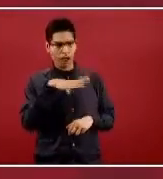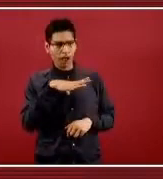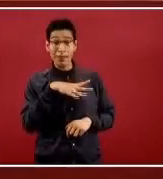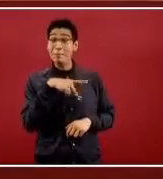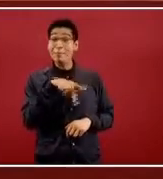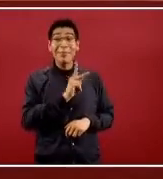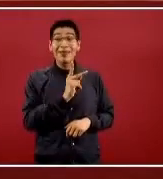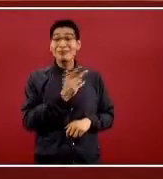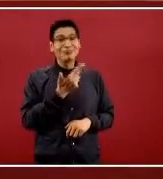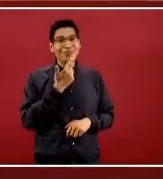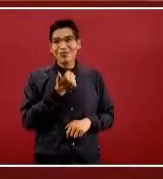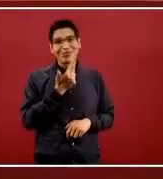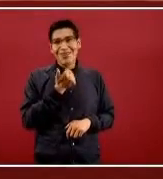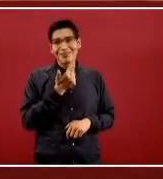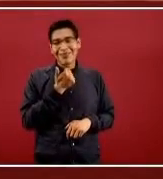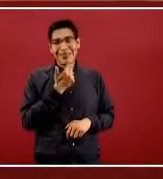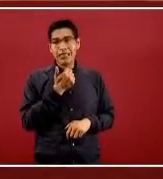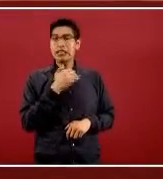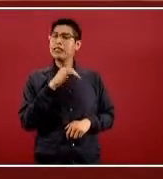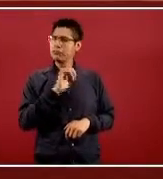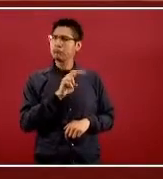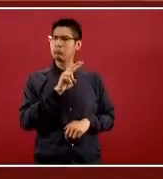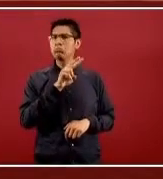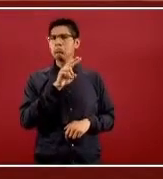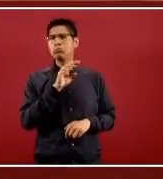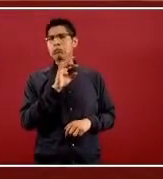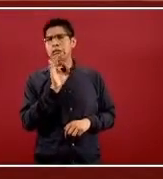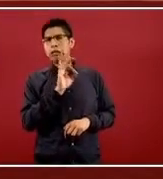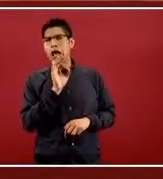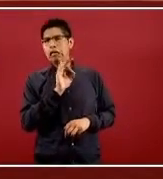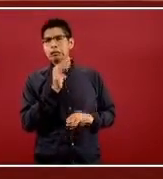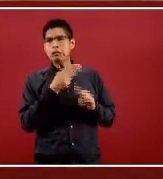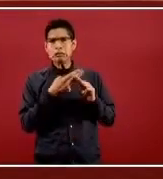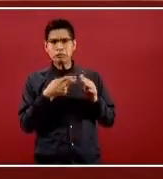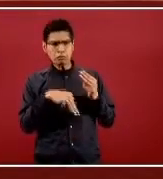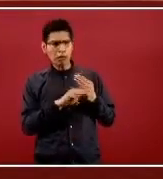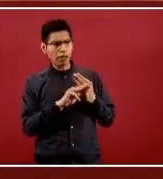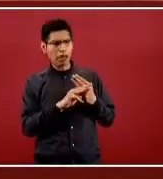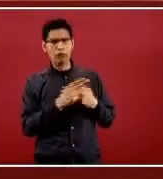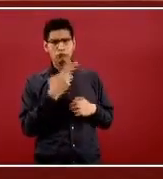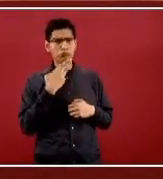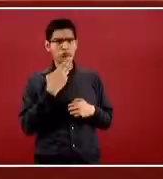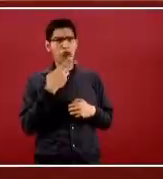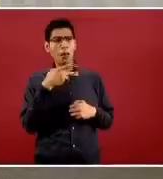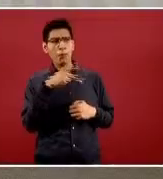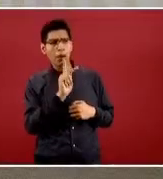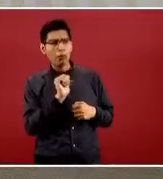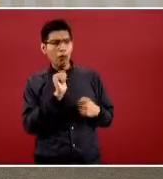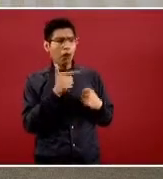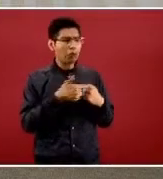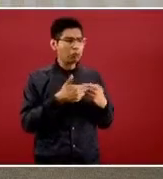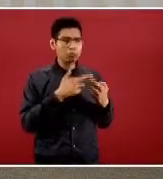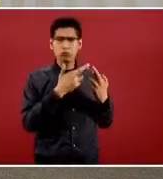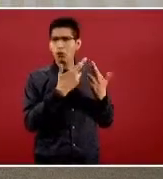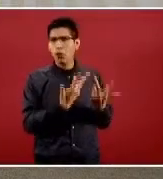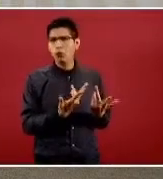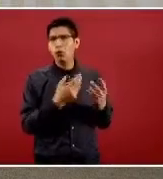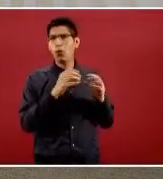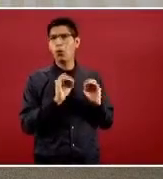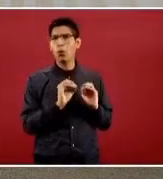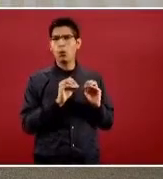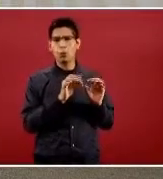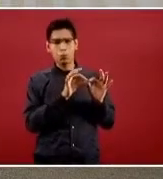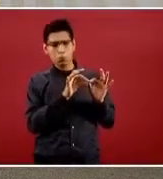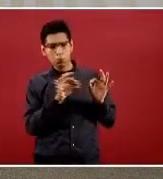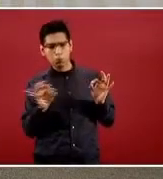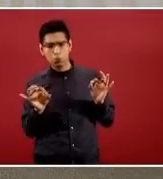eran funcionales, a pesar de que su estructura fundamental funcionaba a la perfección. Pero a lo mejor una manguera se